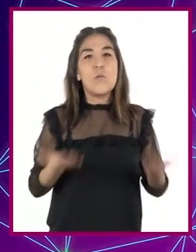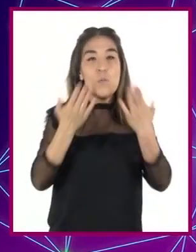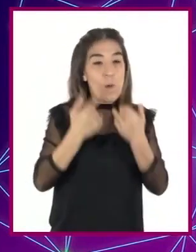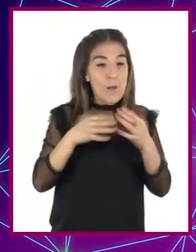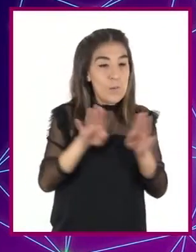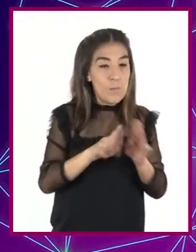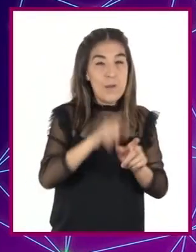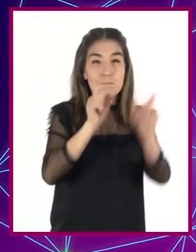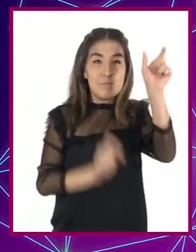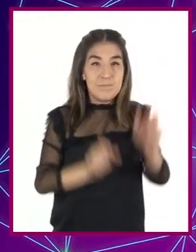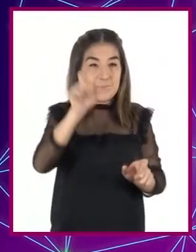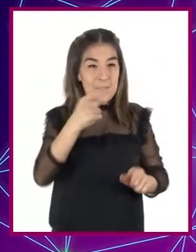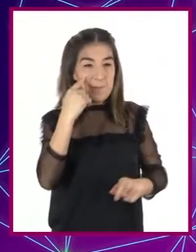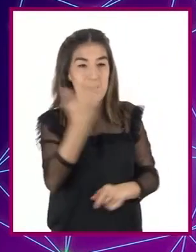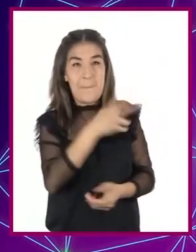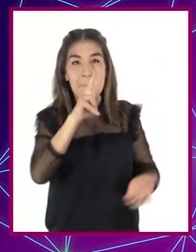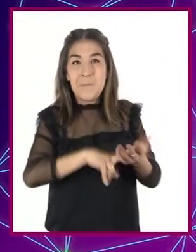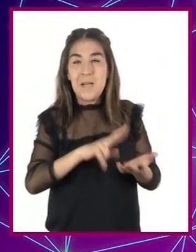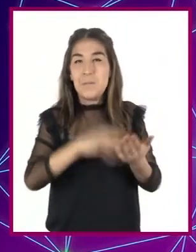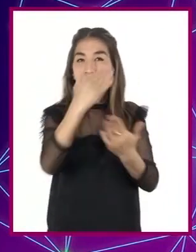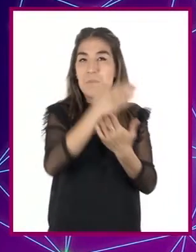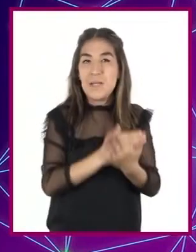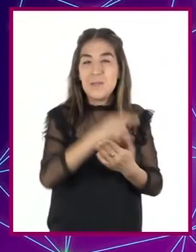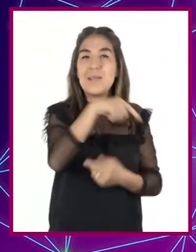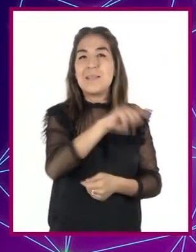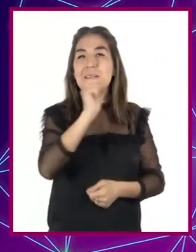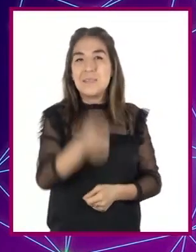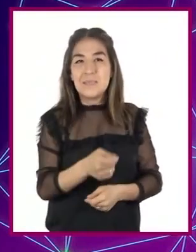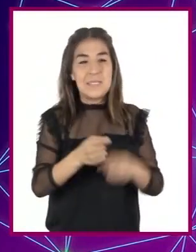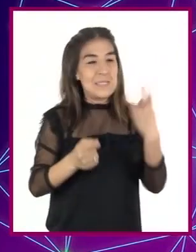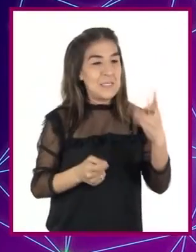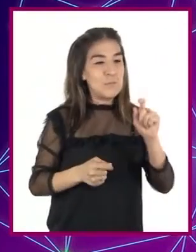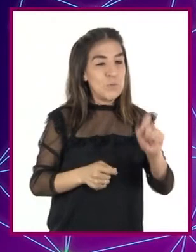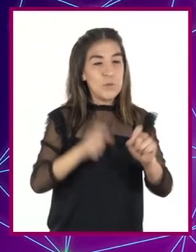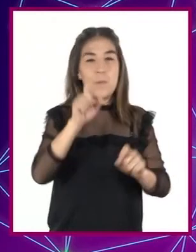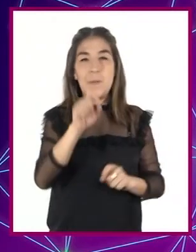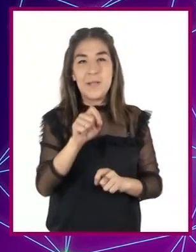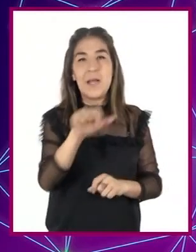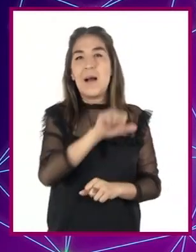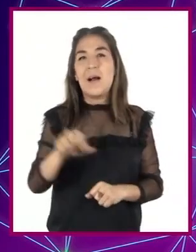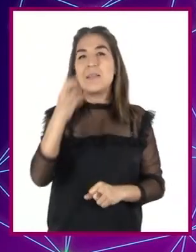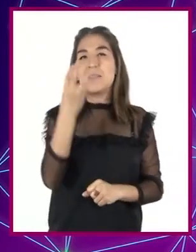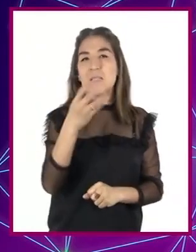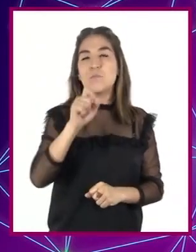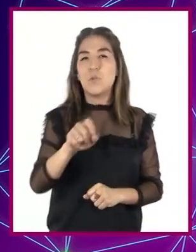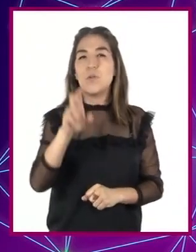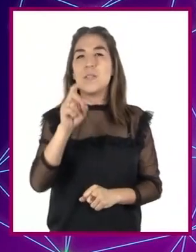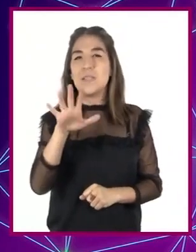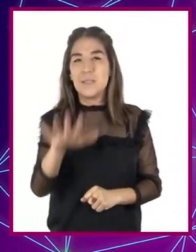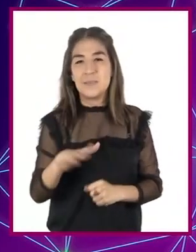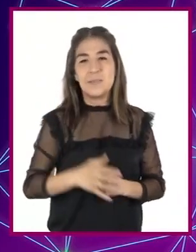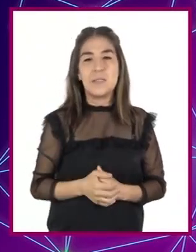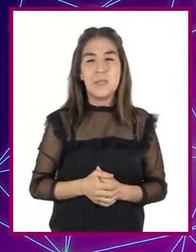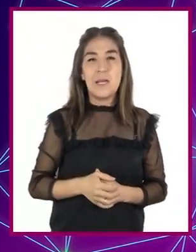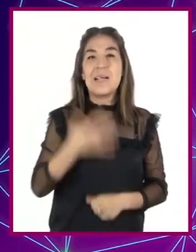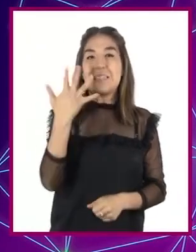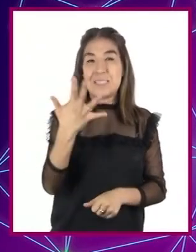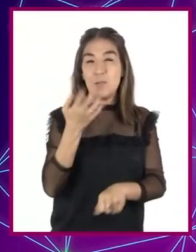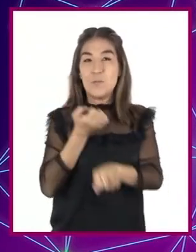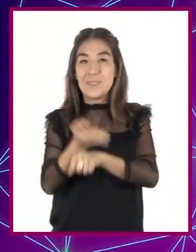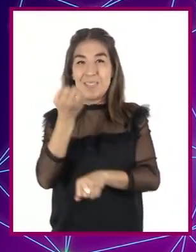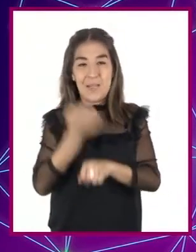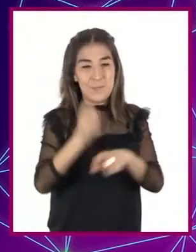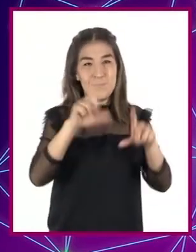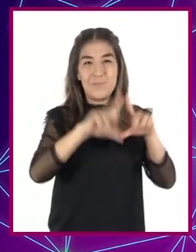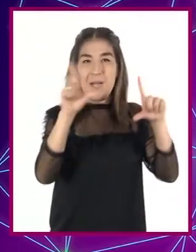en la gráfica con valores menores al primer intervalo de 3.20 a 3.35. 5 estados del país